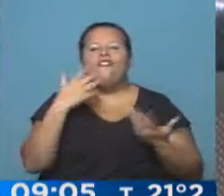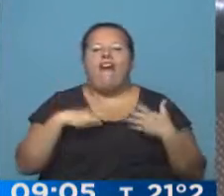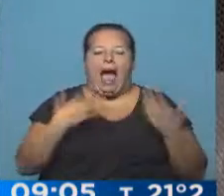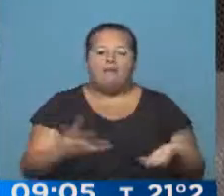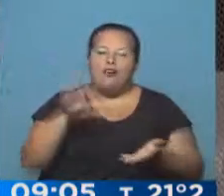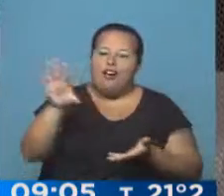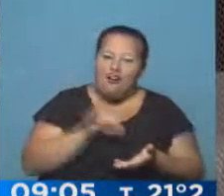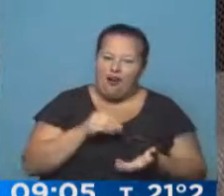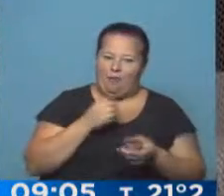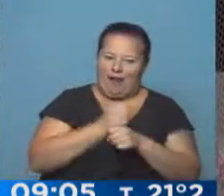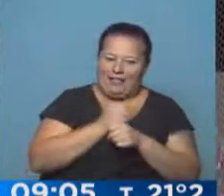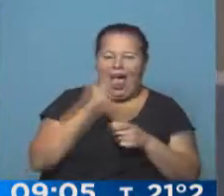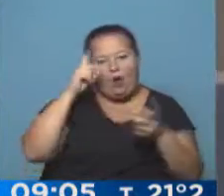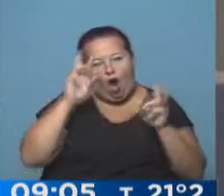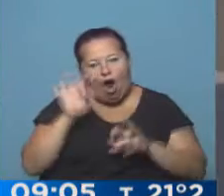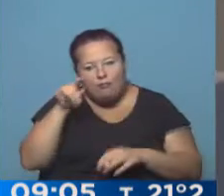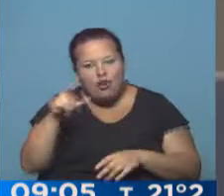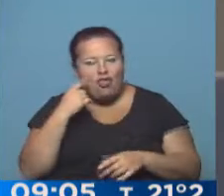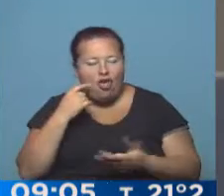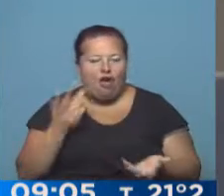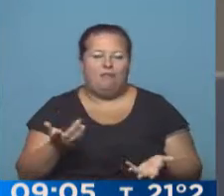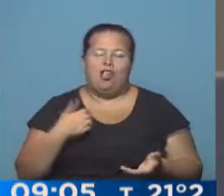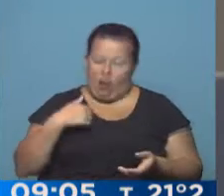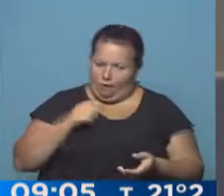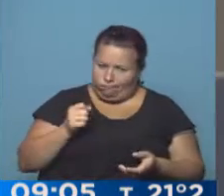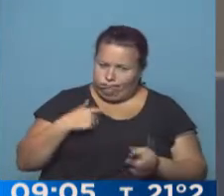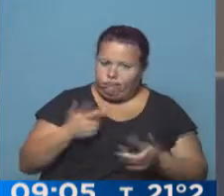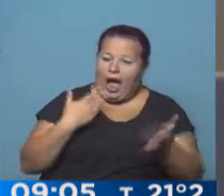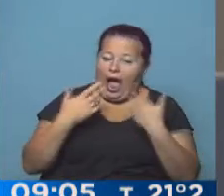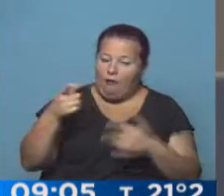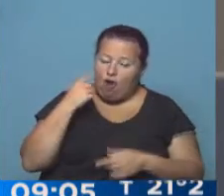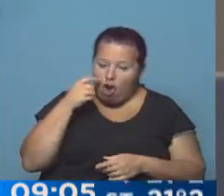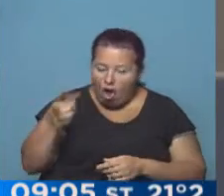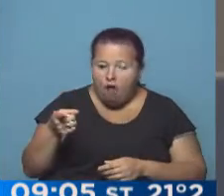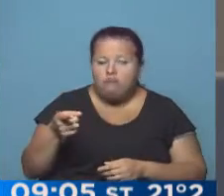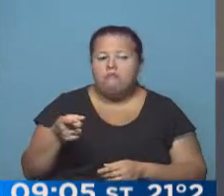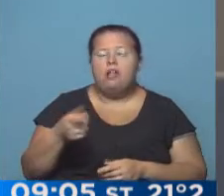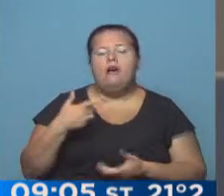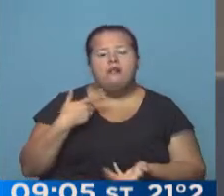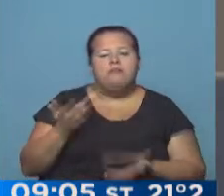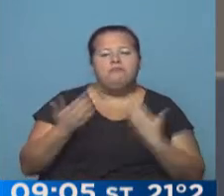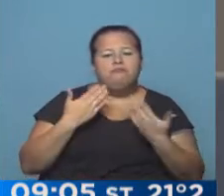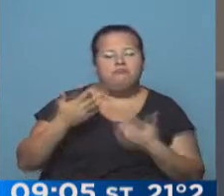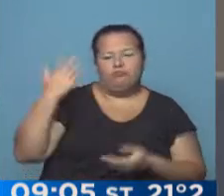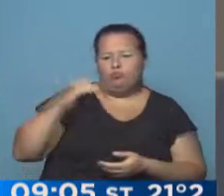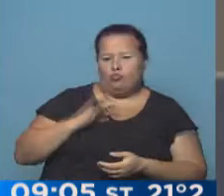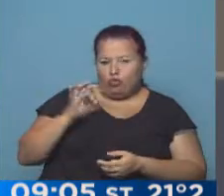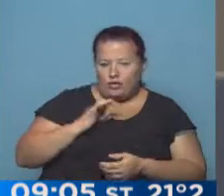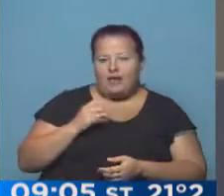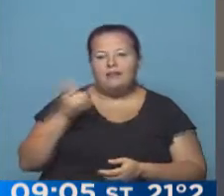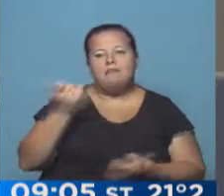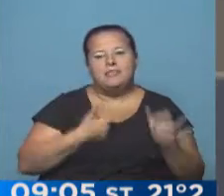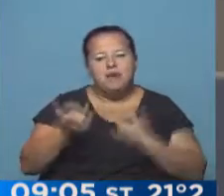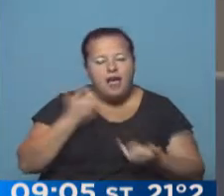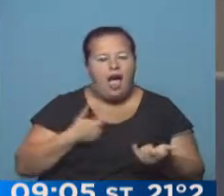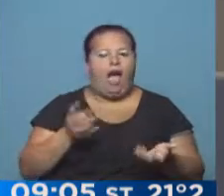de ese material o algunas reflexiones inclusive me ha pasado a hablar con él y en los últimos años y que marcaba